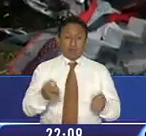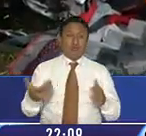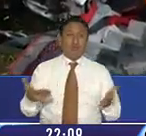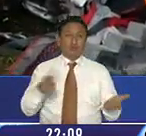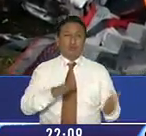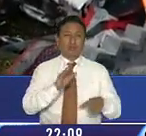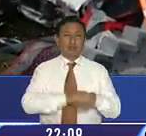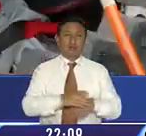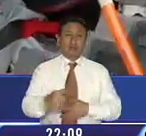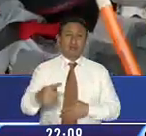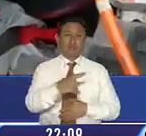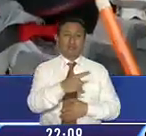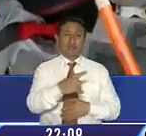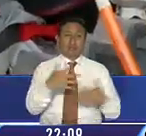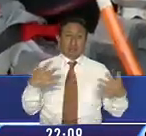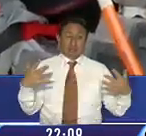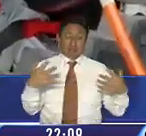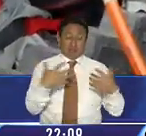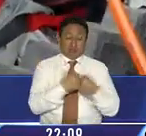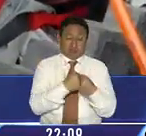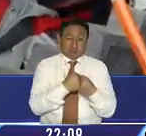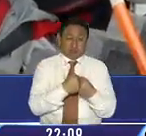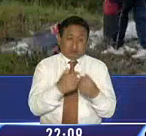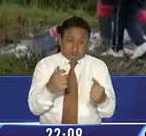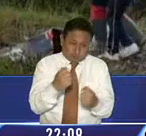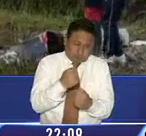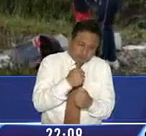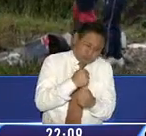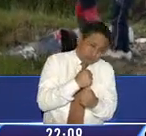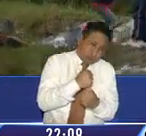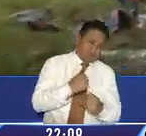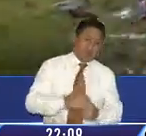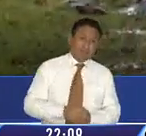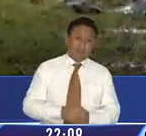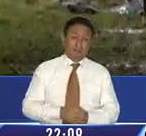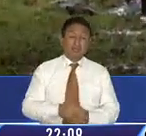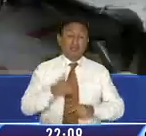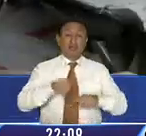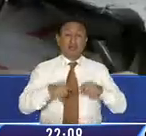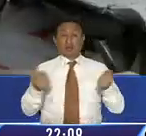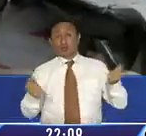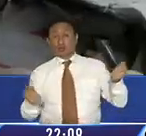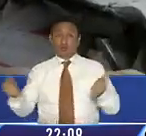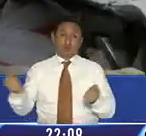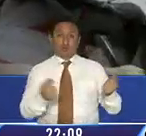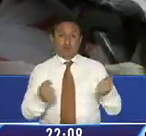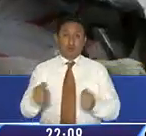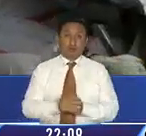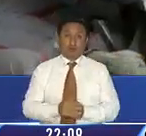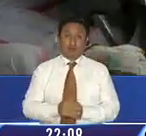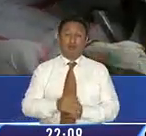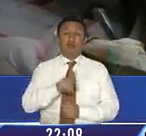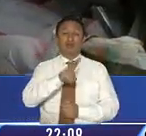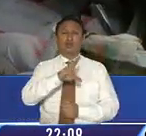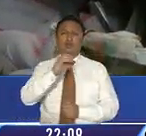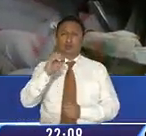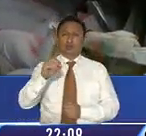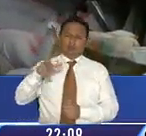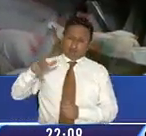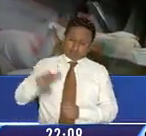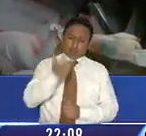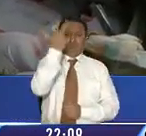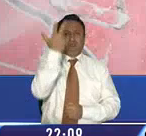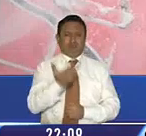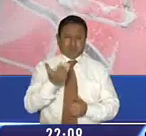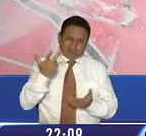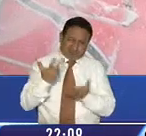ser aplastado por la cabina de este pesado camión, que al parecer perdió pista, arrastrándose unos 200 metros sobre un